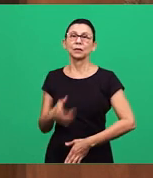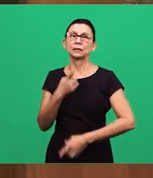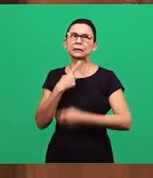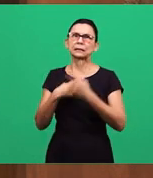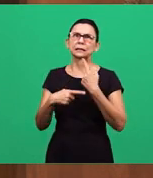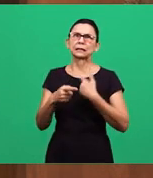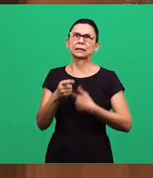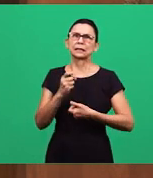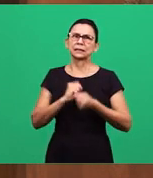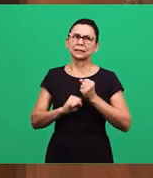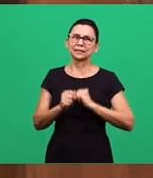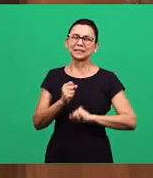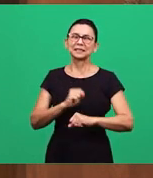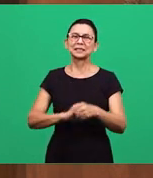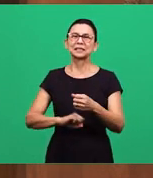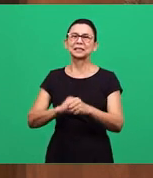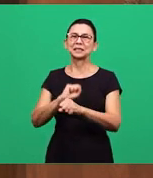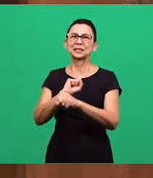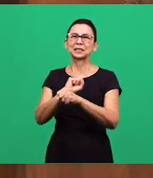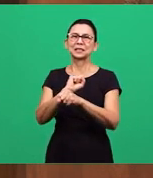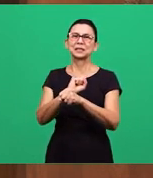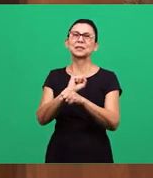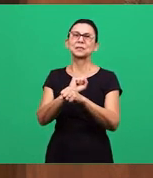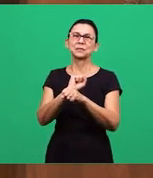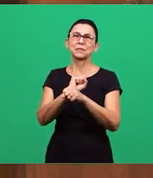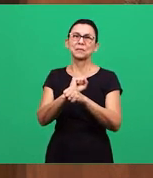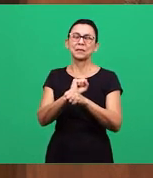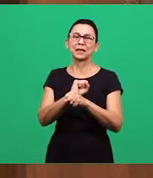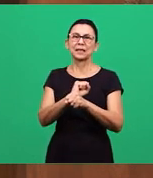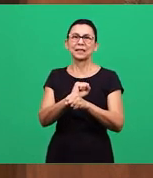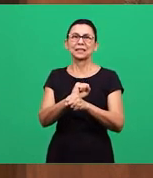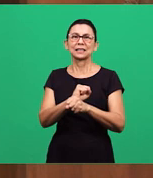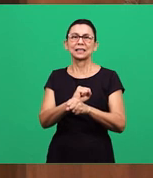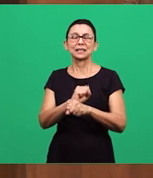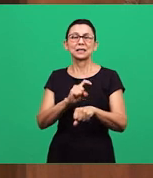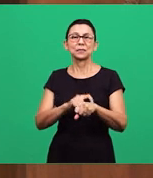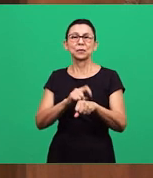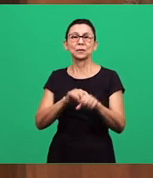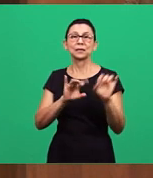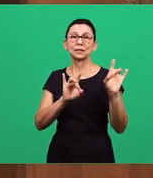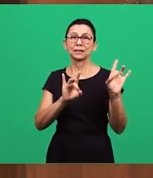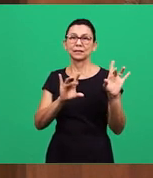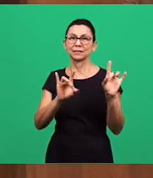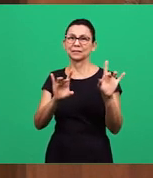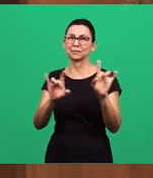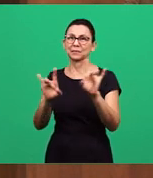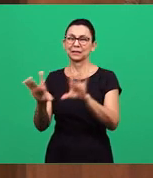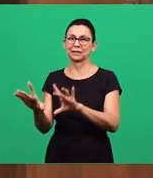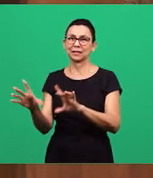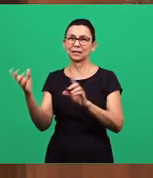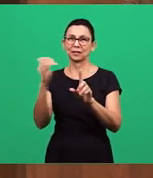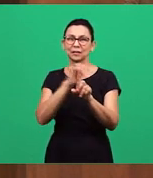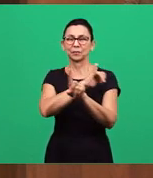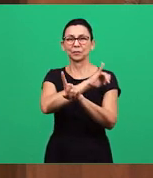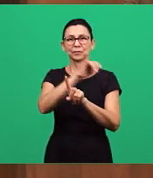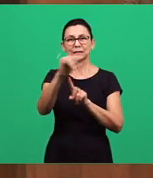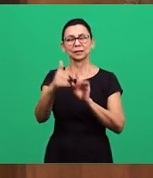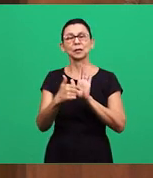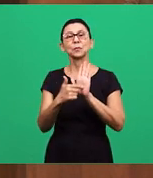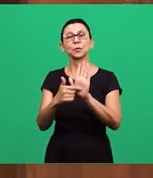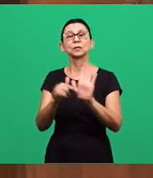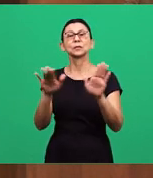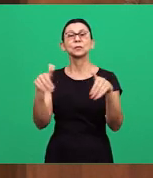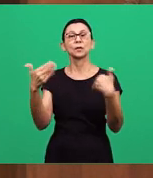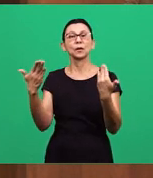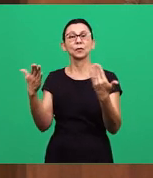para la iglesia que aguarda este gran día de la profecía de Dios, que es el arrebatamiento